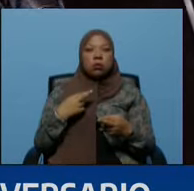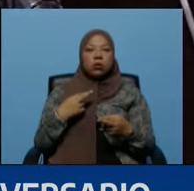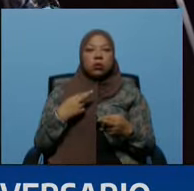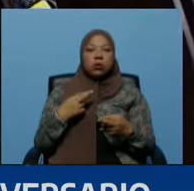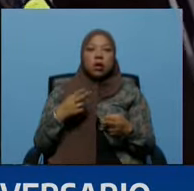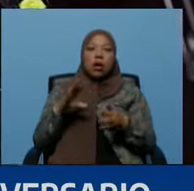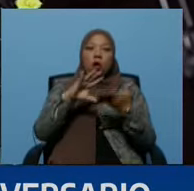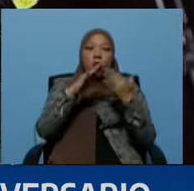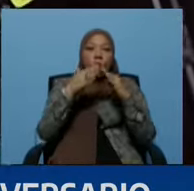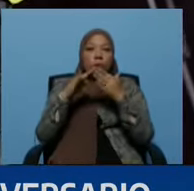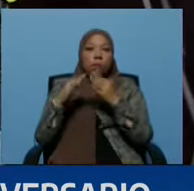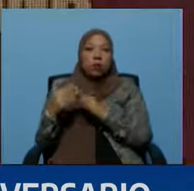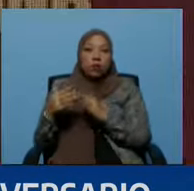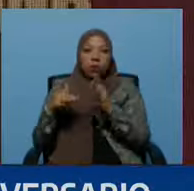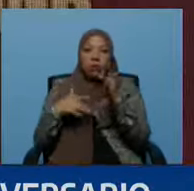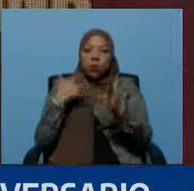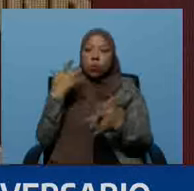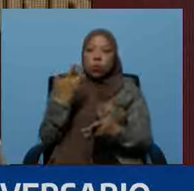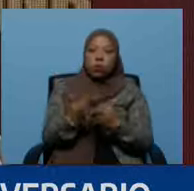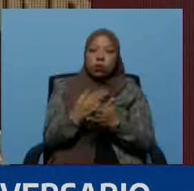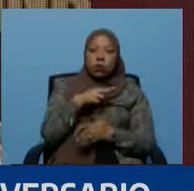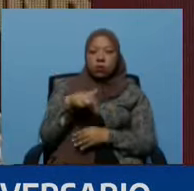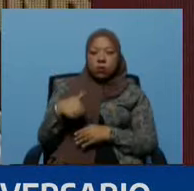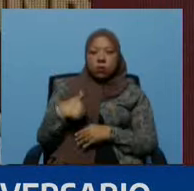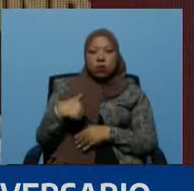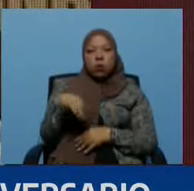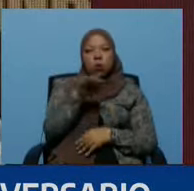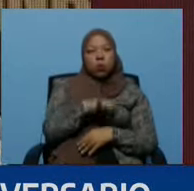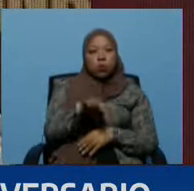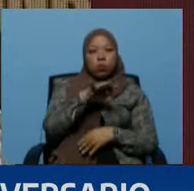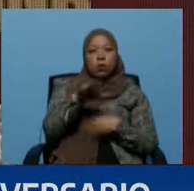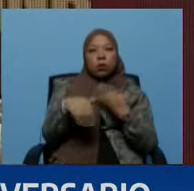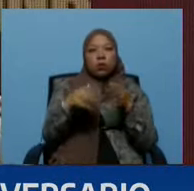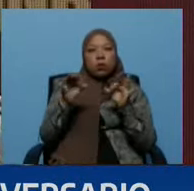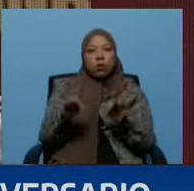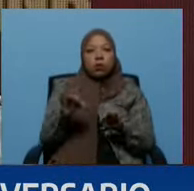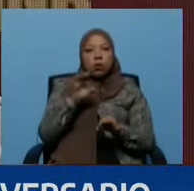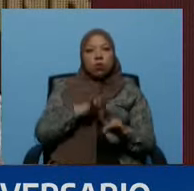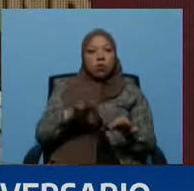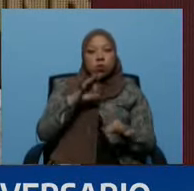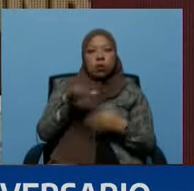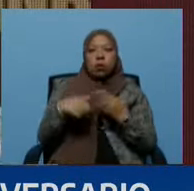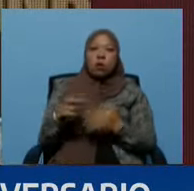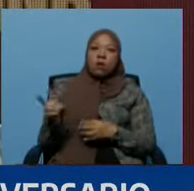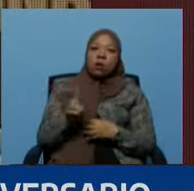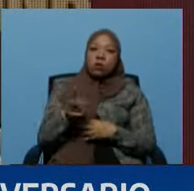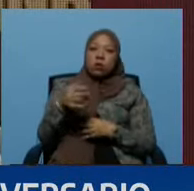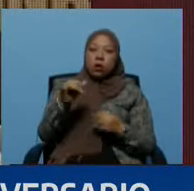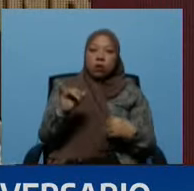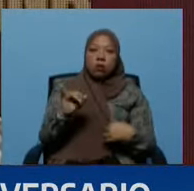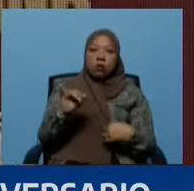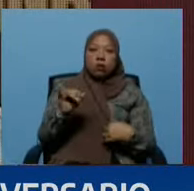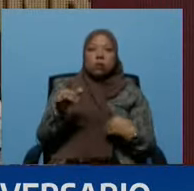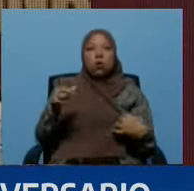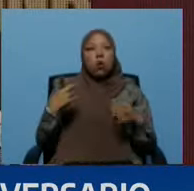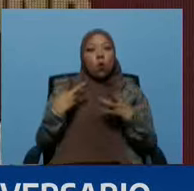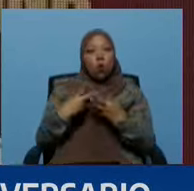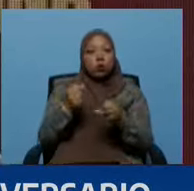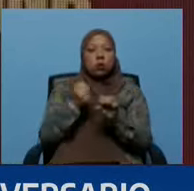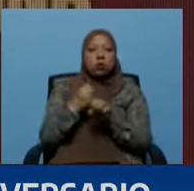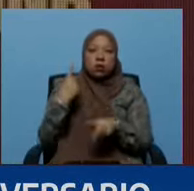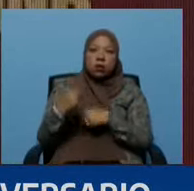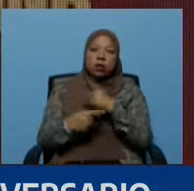entre las comunidades y la capacidad de reacción para seguir consolidando la seguridad ciudadana que ya Venezuela tiene y que debe consolidar.